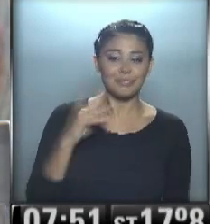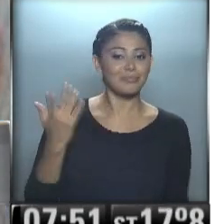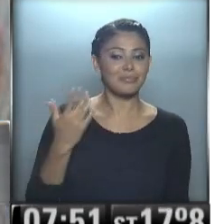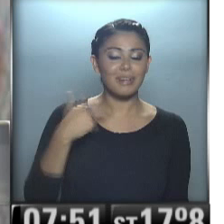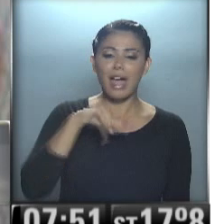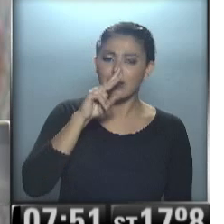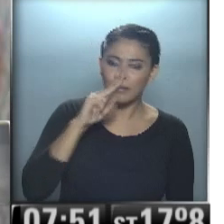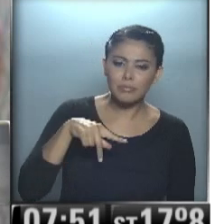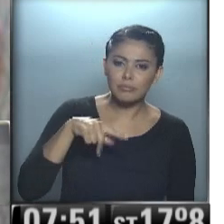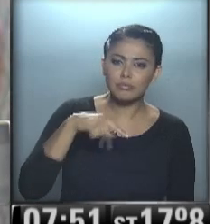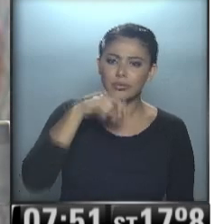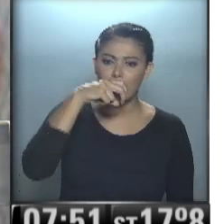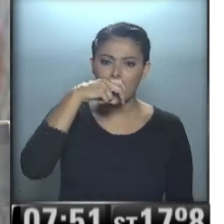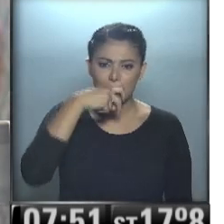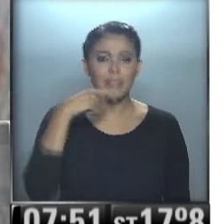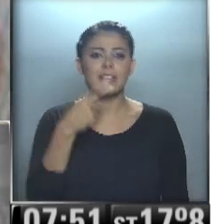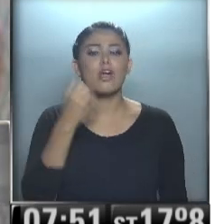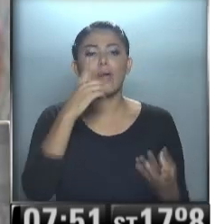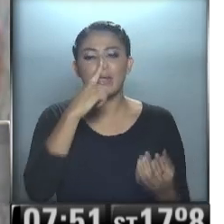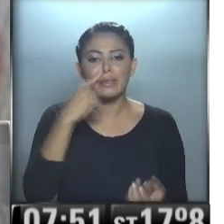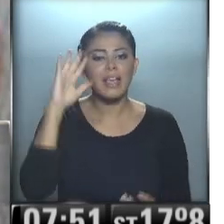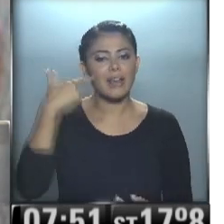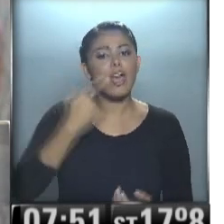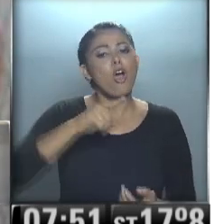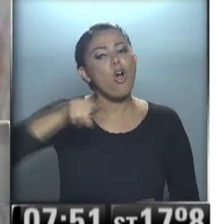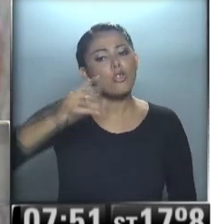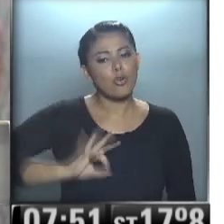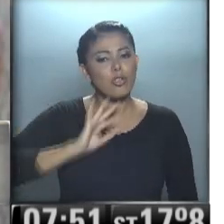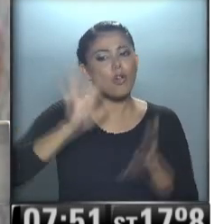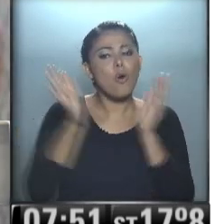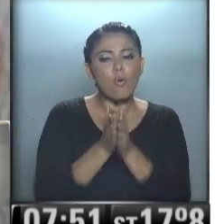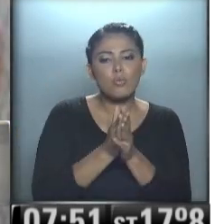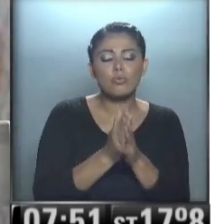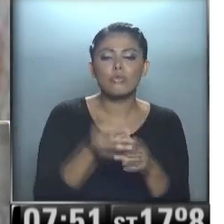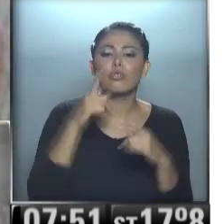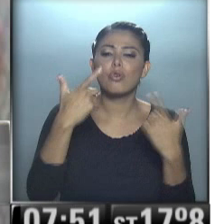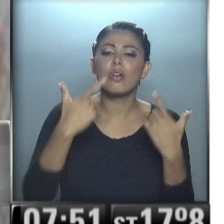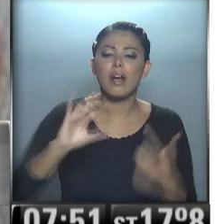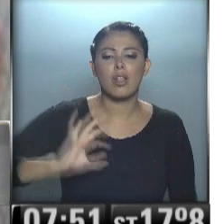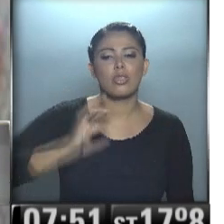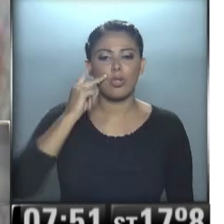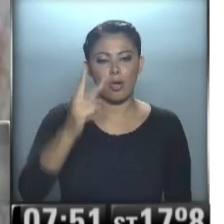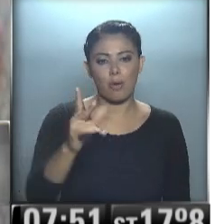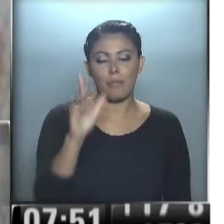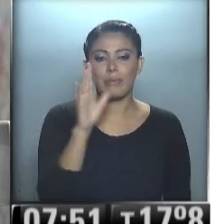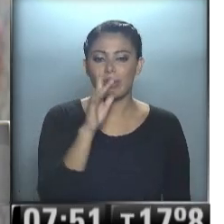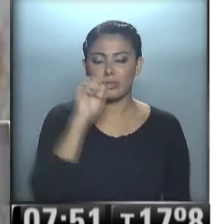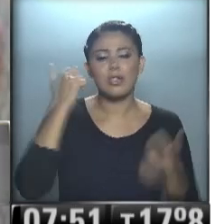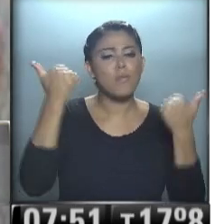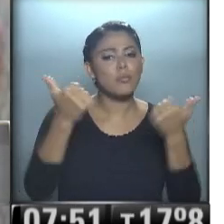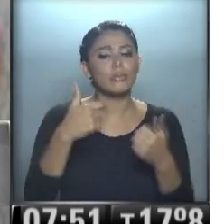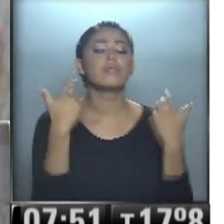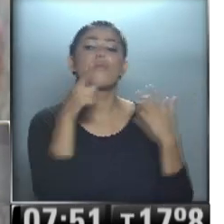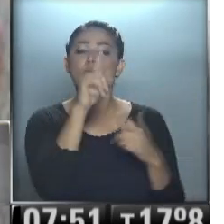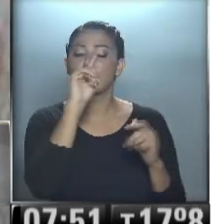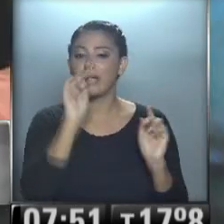¿Es un hámster? Buen día, Nadia. Otro añito juntos. Que tengas un 2014 exitoso, nos dice Ana María Ruiz. Y vos también,